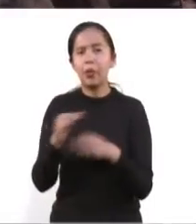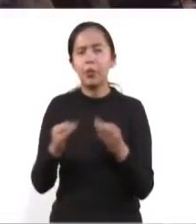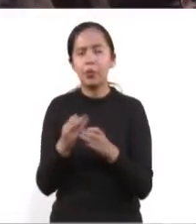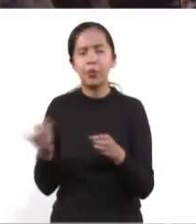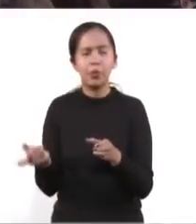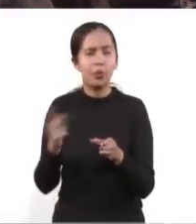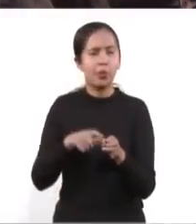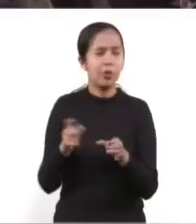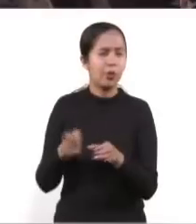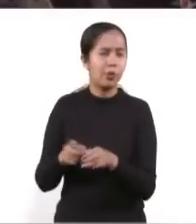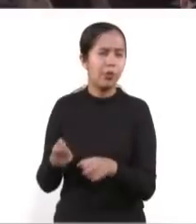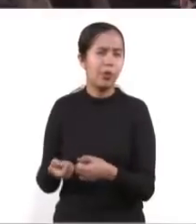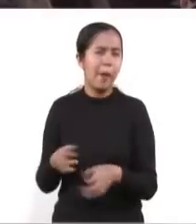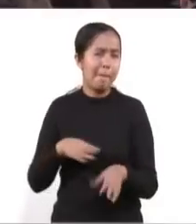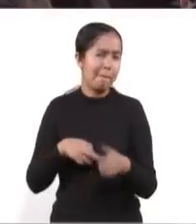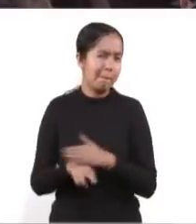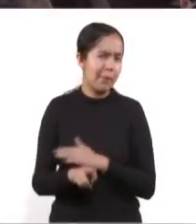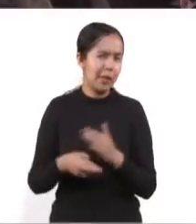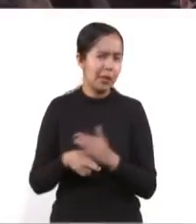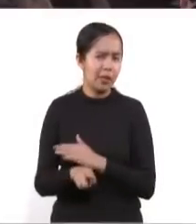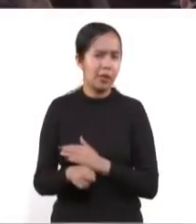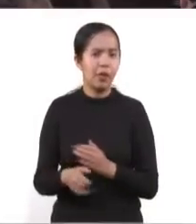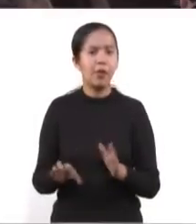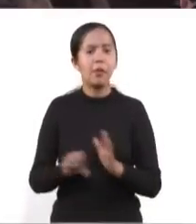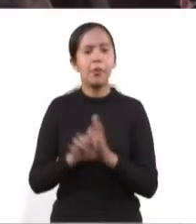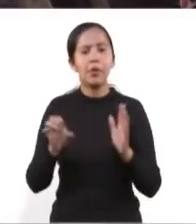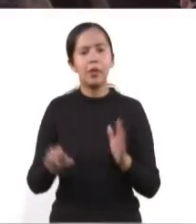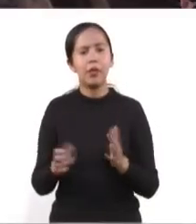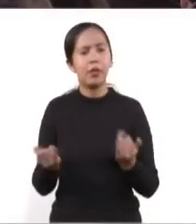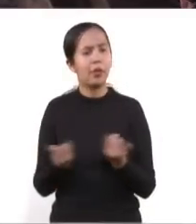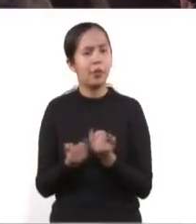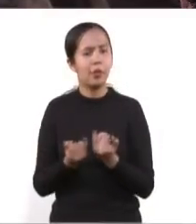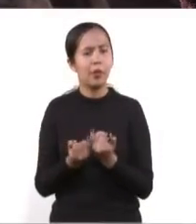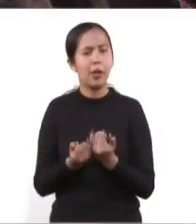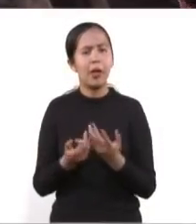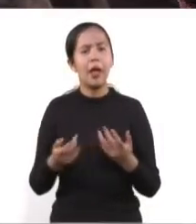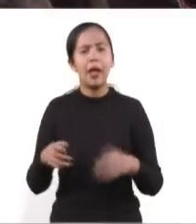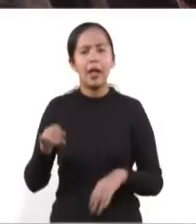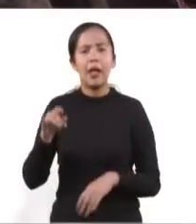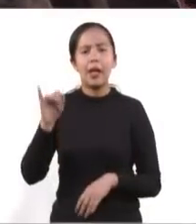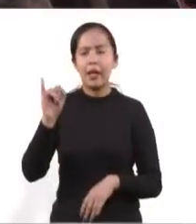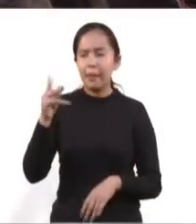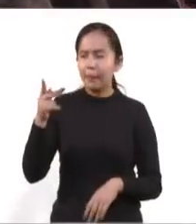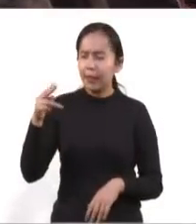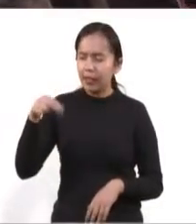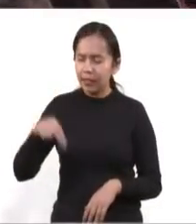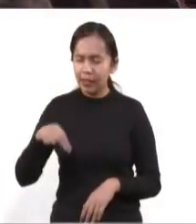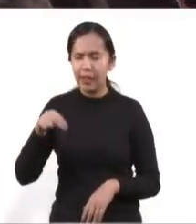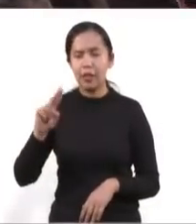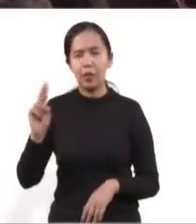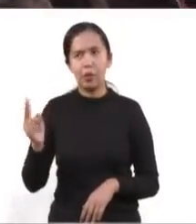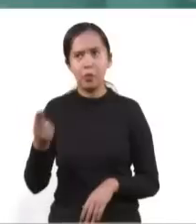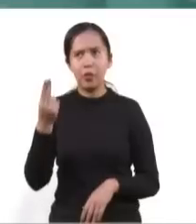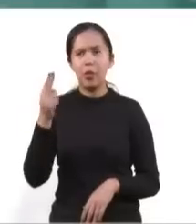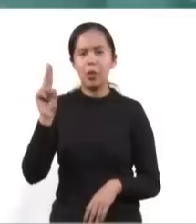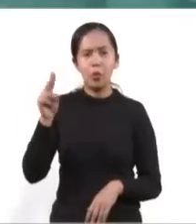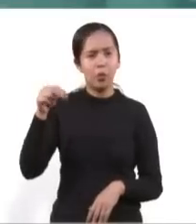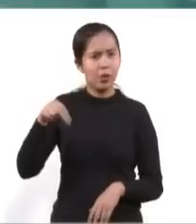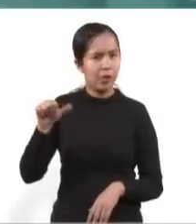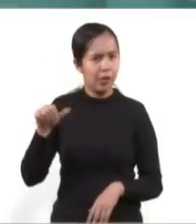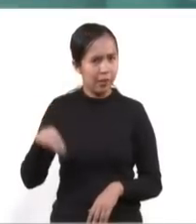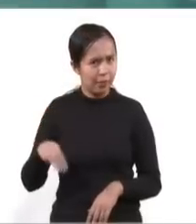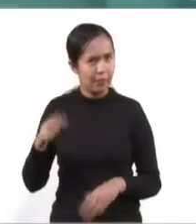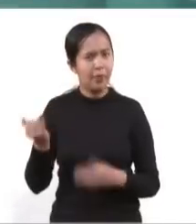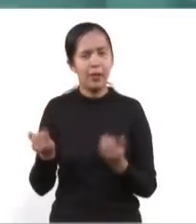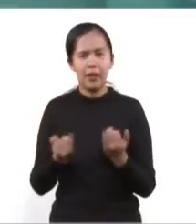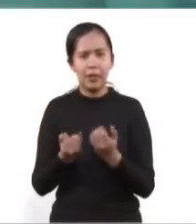donde son integrantes la Universidad Nacional Autónoma de México, el Instituto Politécnico Nacional, la Universidad de la Ciudad de